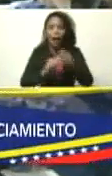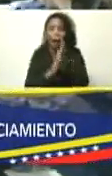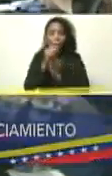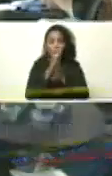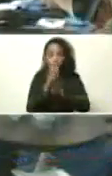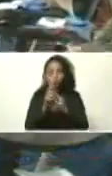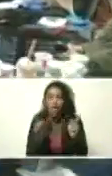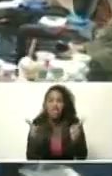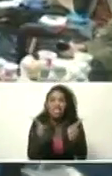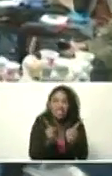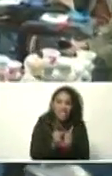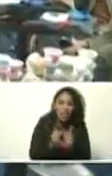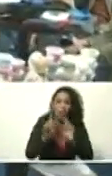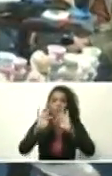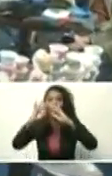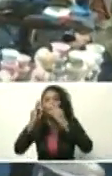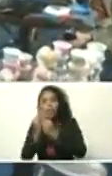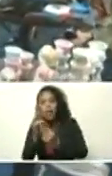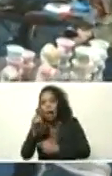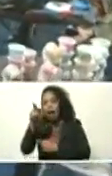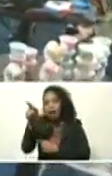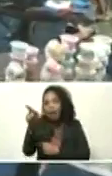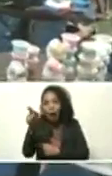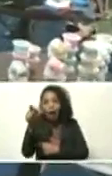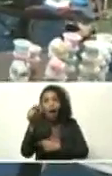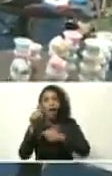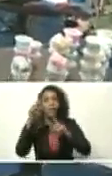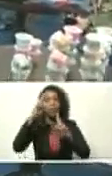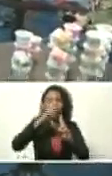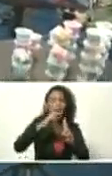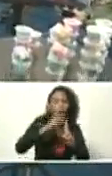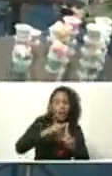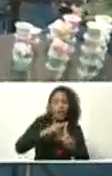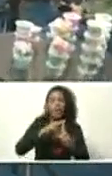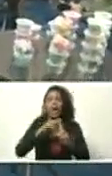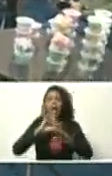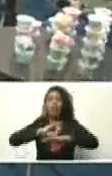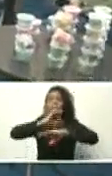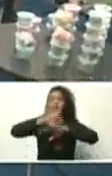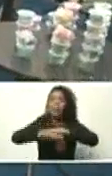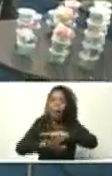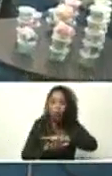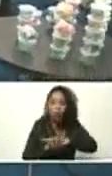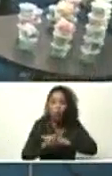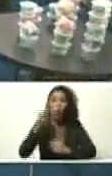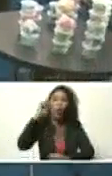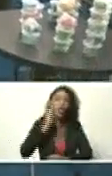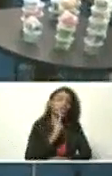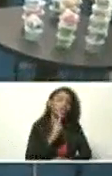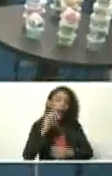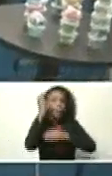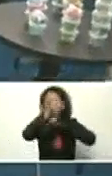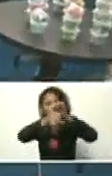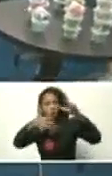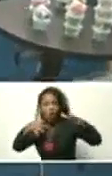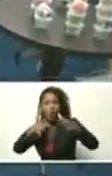emprendedores chiquiticos, familiares, allá en el Táchira, en Del Tamacuro, en Bolívar, en